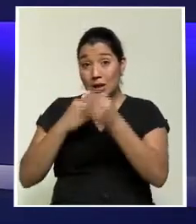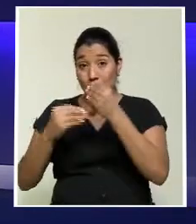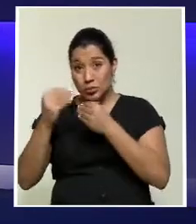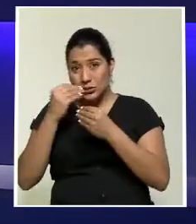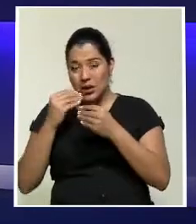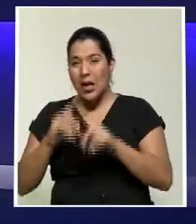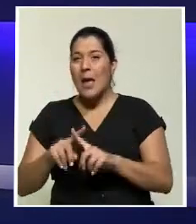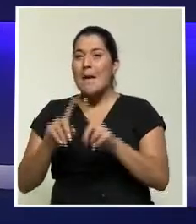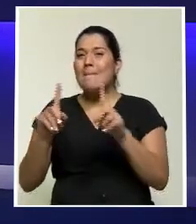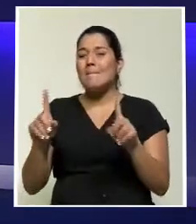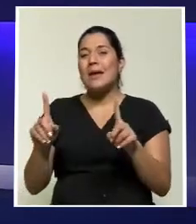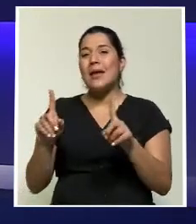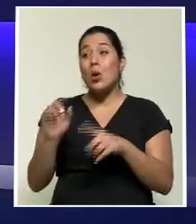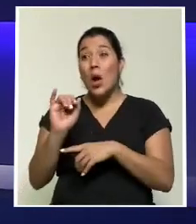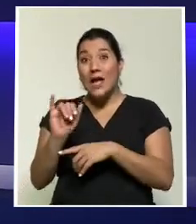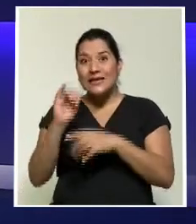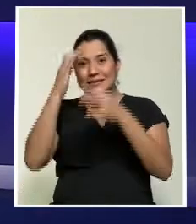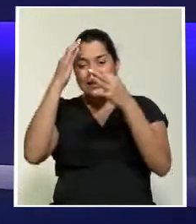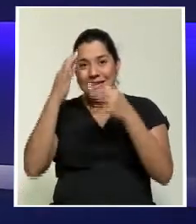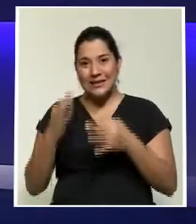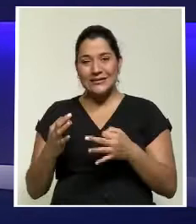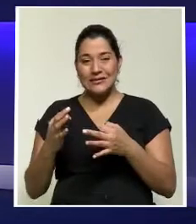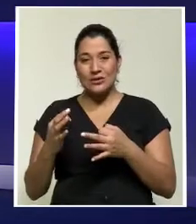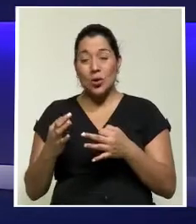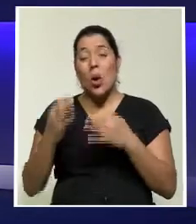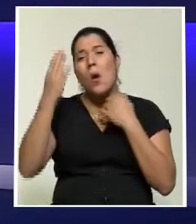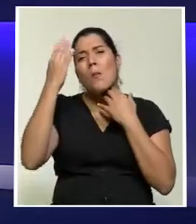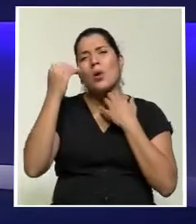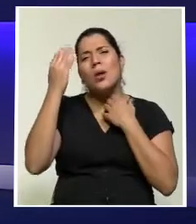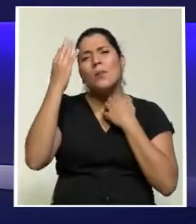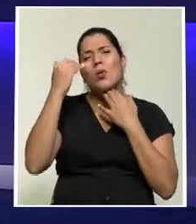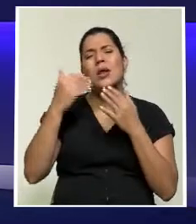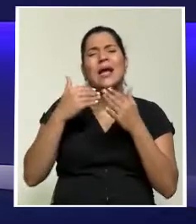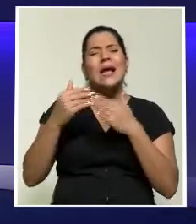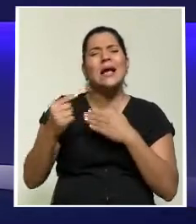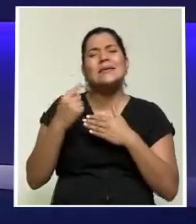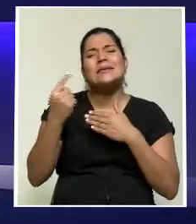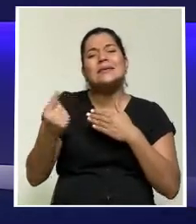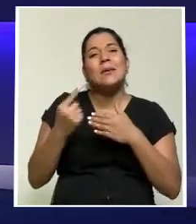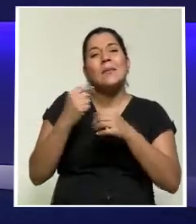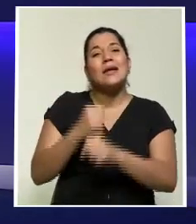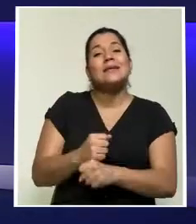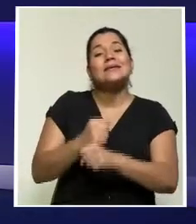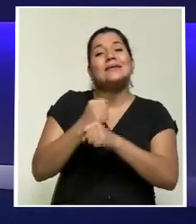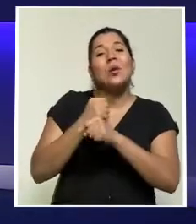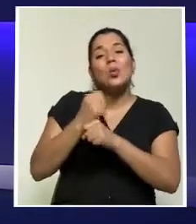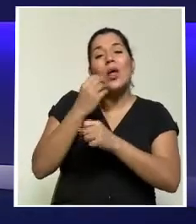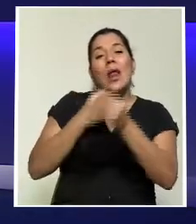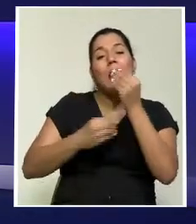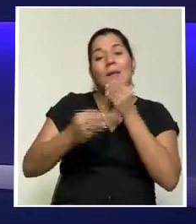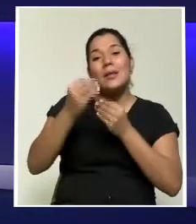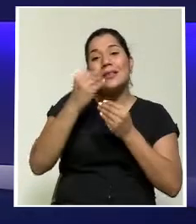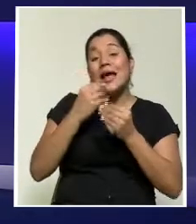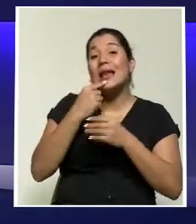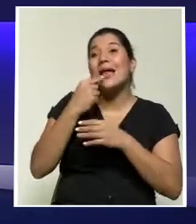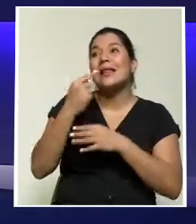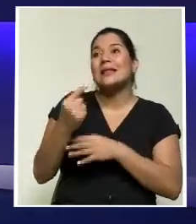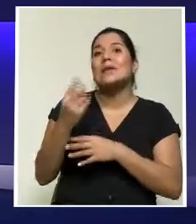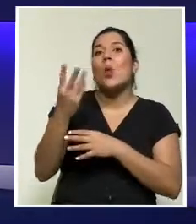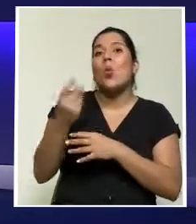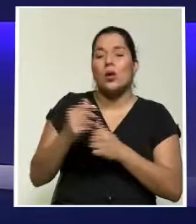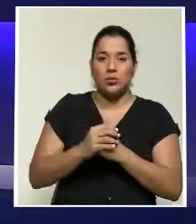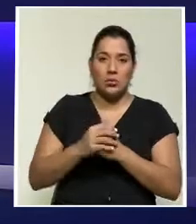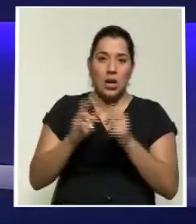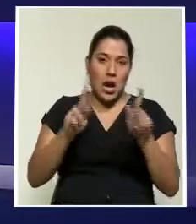Pero esa decisión, ¿verdad? Porque generalmente solo la seguridad alimentaria lo que dice, bueno, cantidad, que la gente